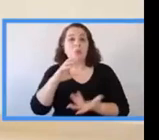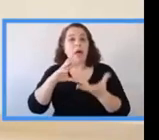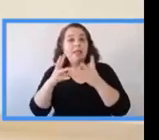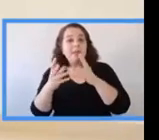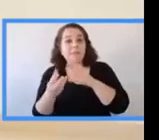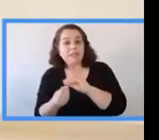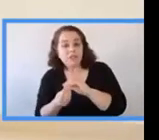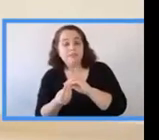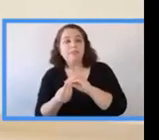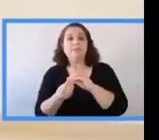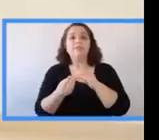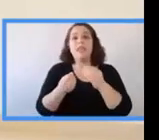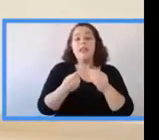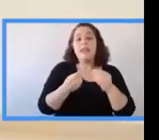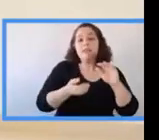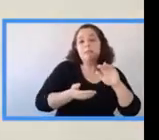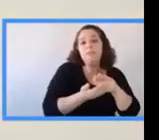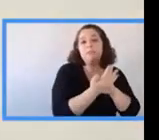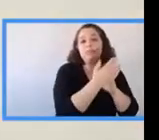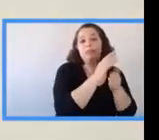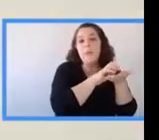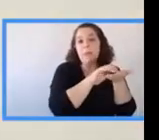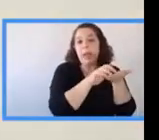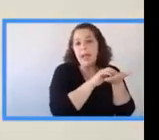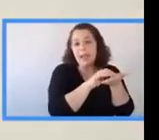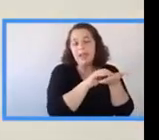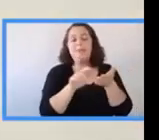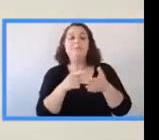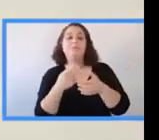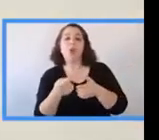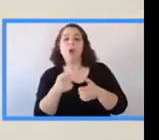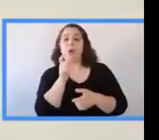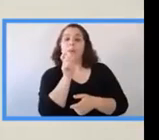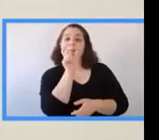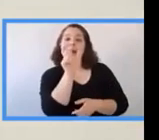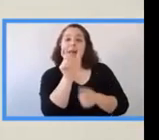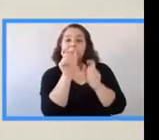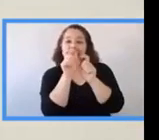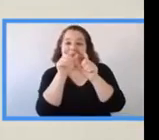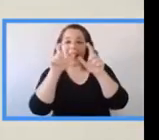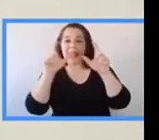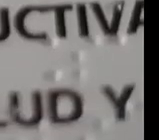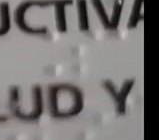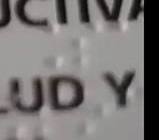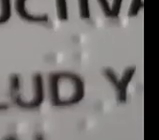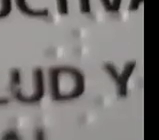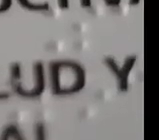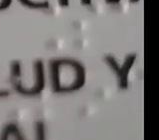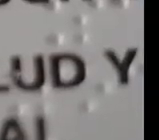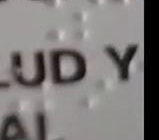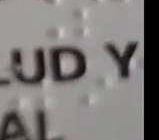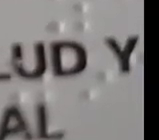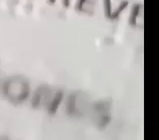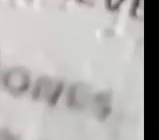distintas adaptaciones que se pueden hacer, por ejemplo, impresión en braille o en caracteres ampliados. En pantalla